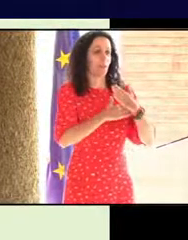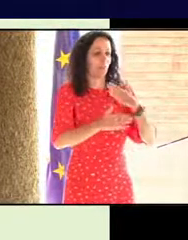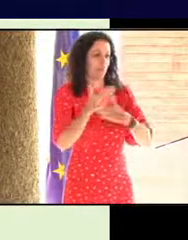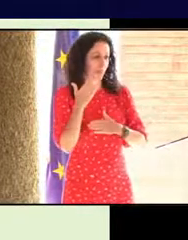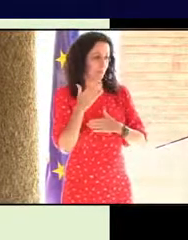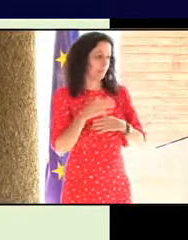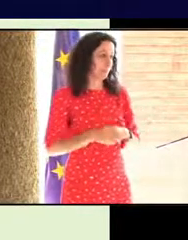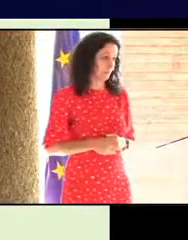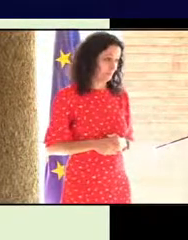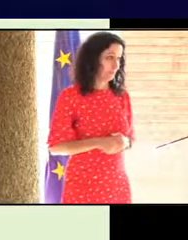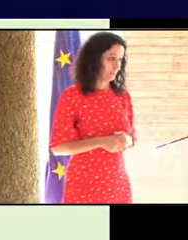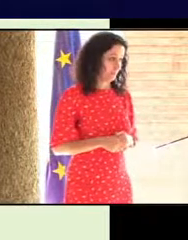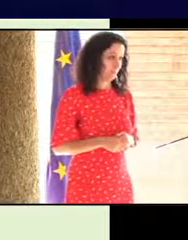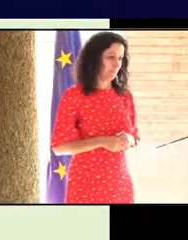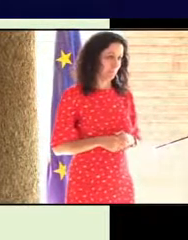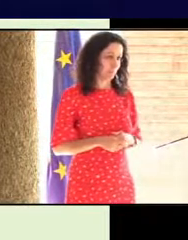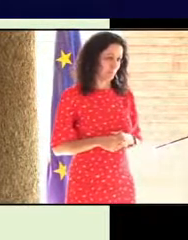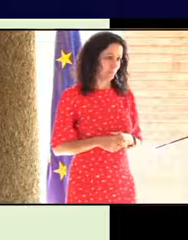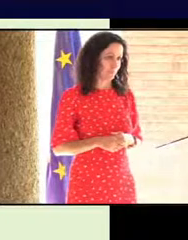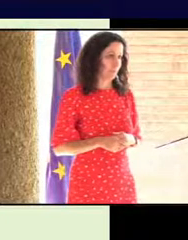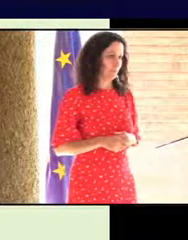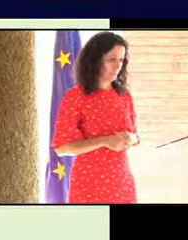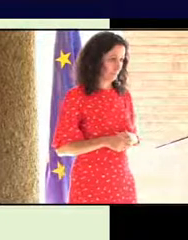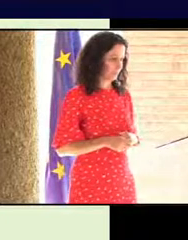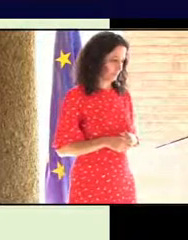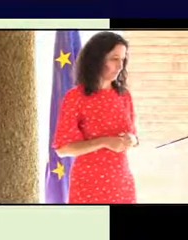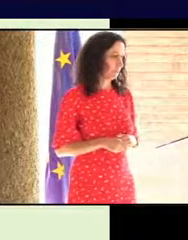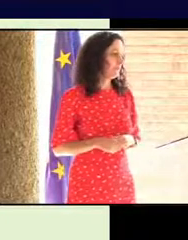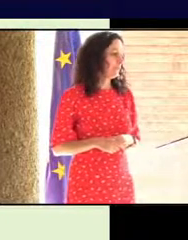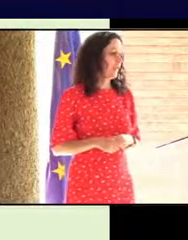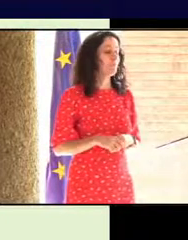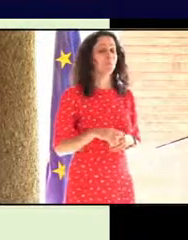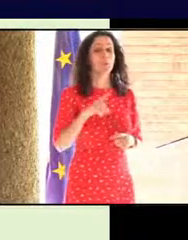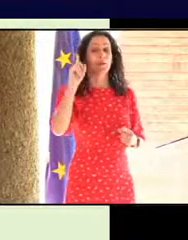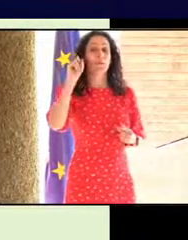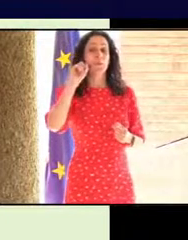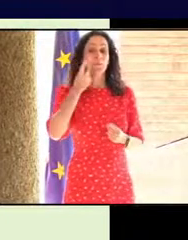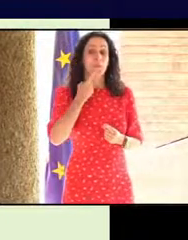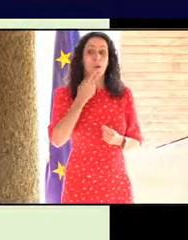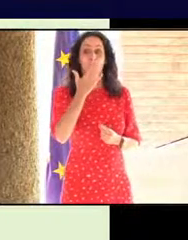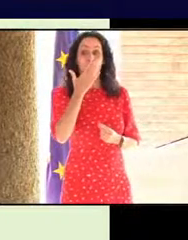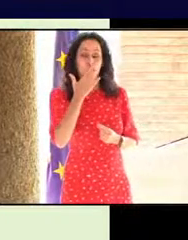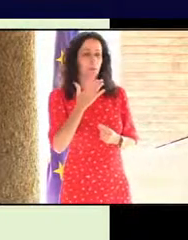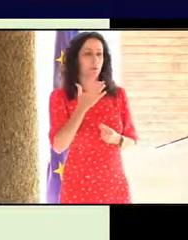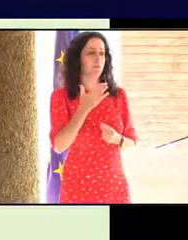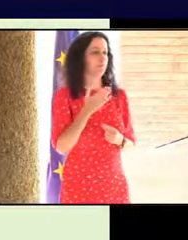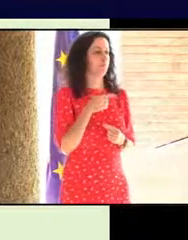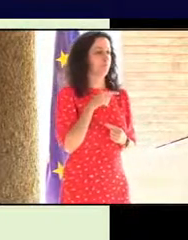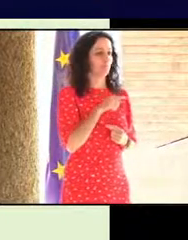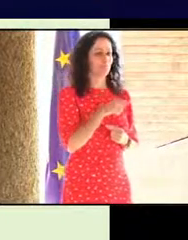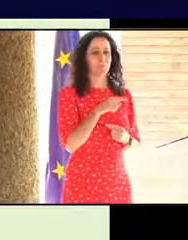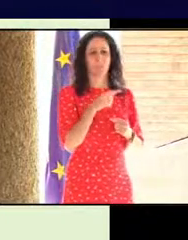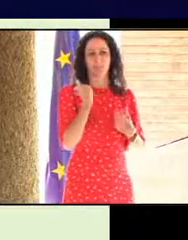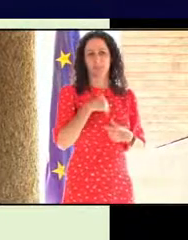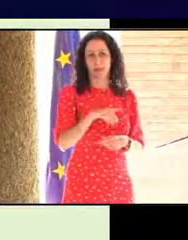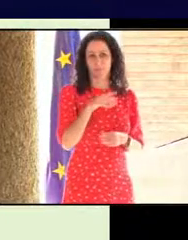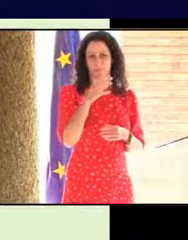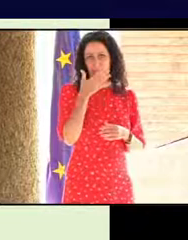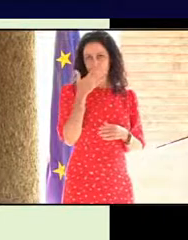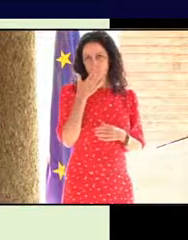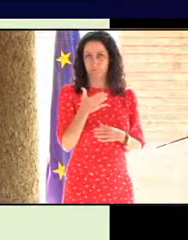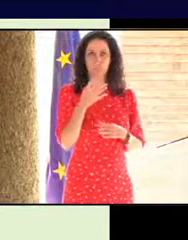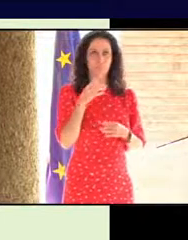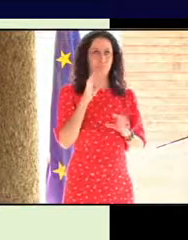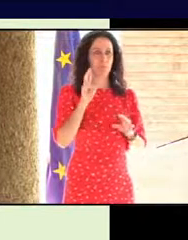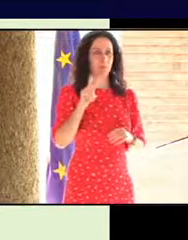más fácil de definir personas con discapacidad a ponernos la etiqueta de discapacitados sordo mudo